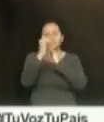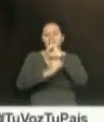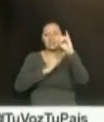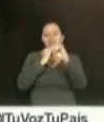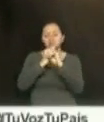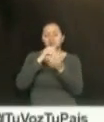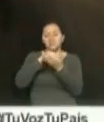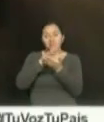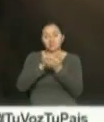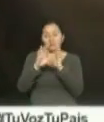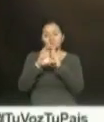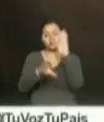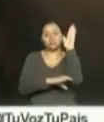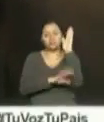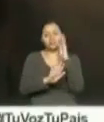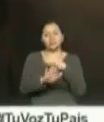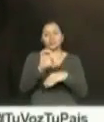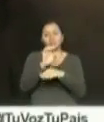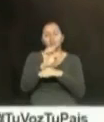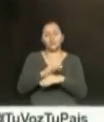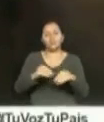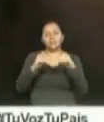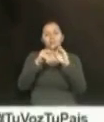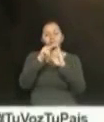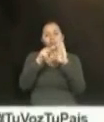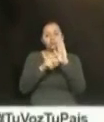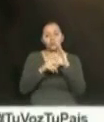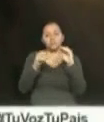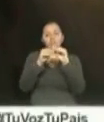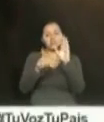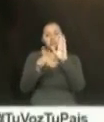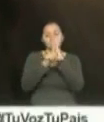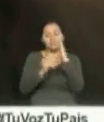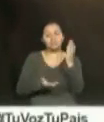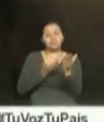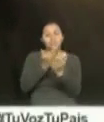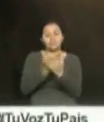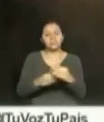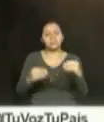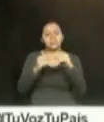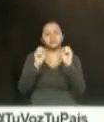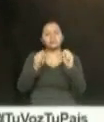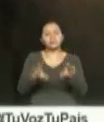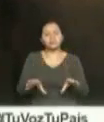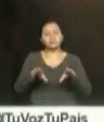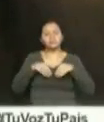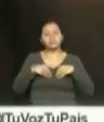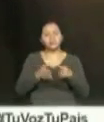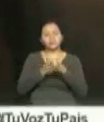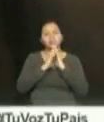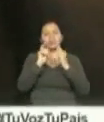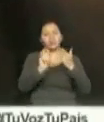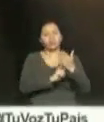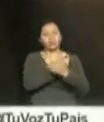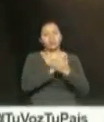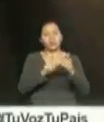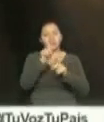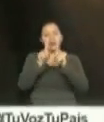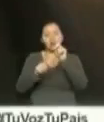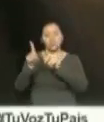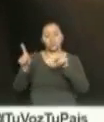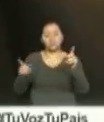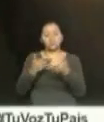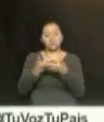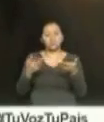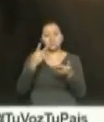nuestra Constitución de la República y nuestras normas, se presenten las solicitudes de nulidad de esas patentes que